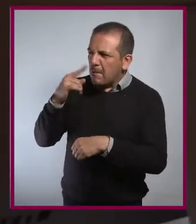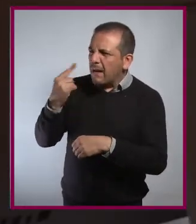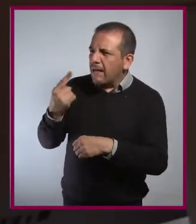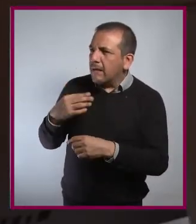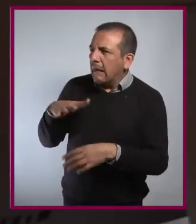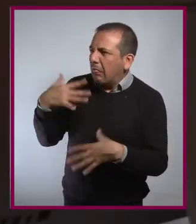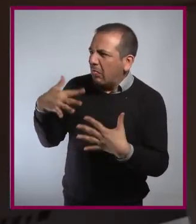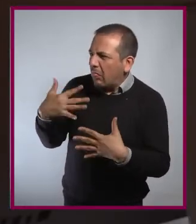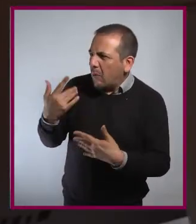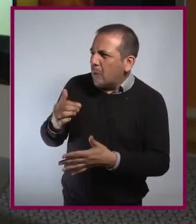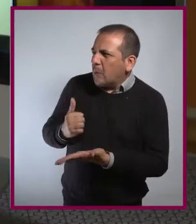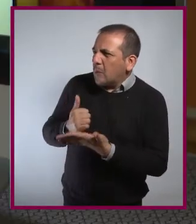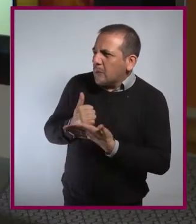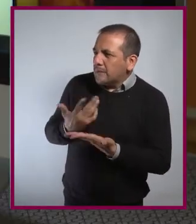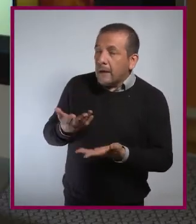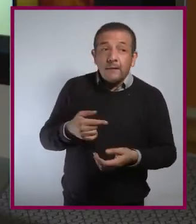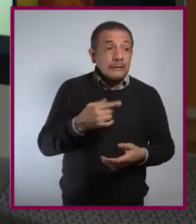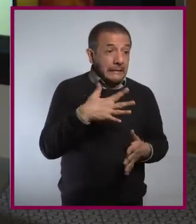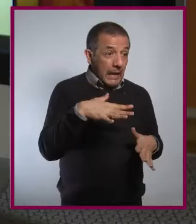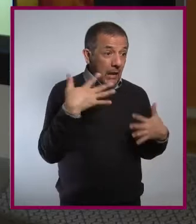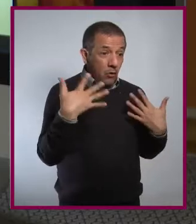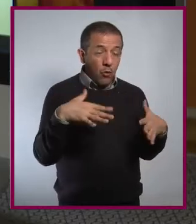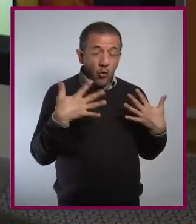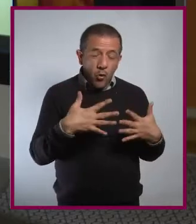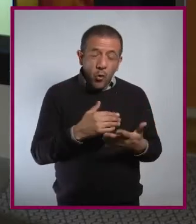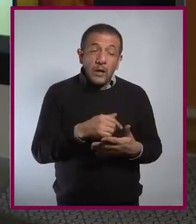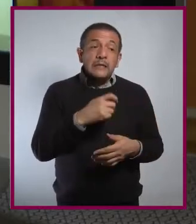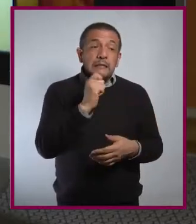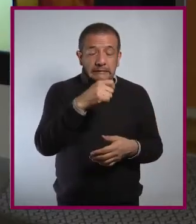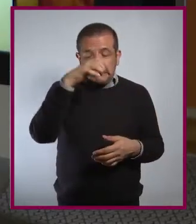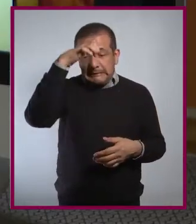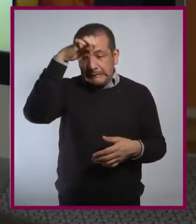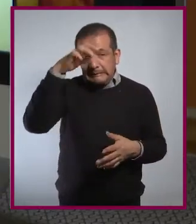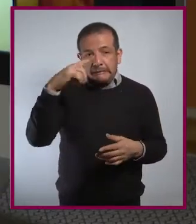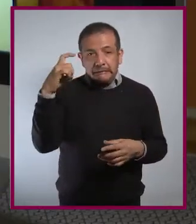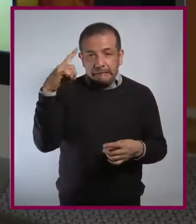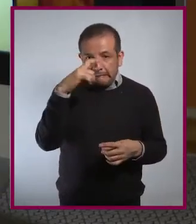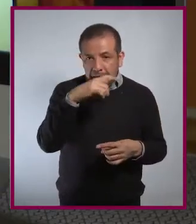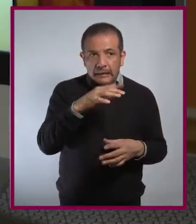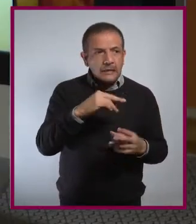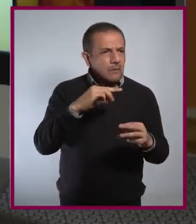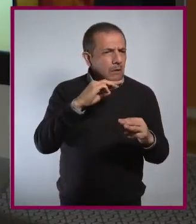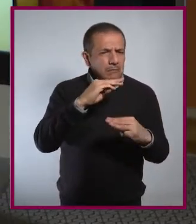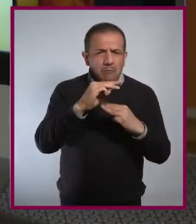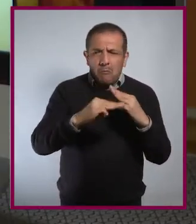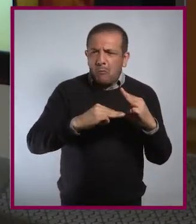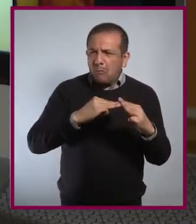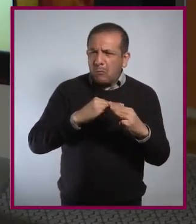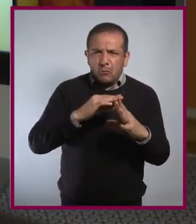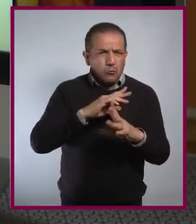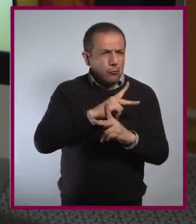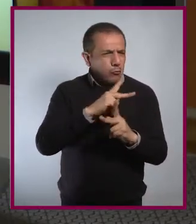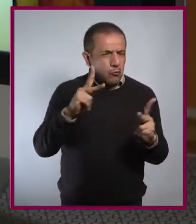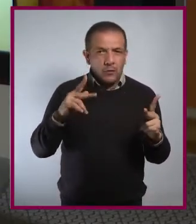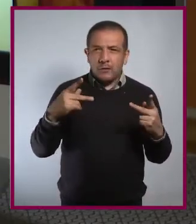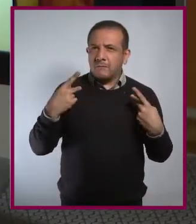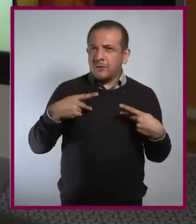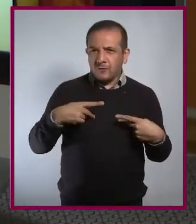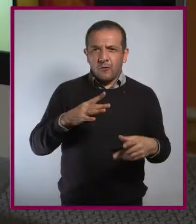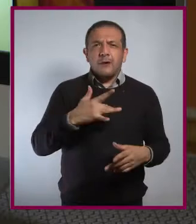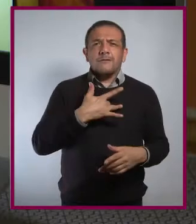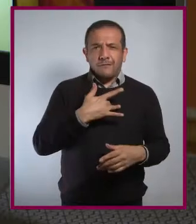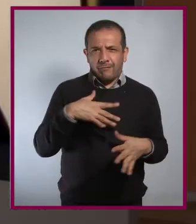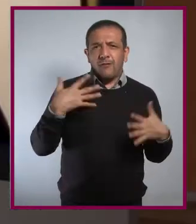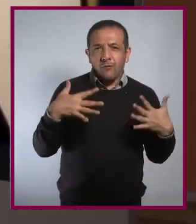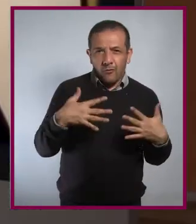el dolor? El dolor es una experiencia compleja que además es muy universal. Yo les preguntaría, ¿quién no ha